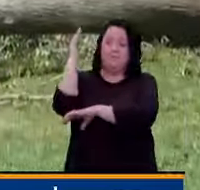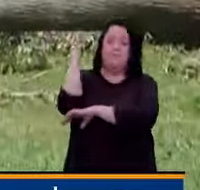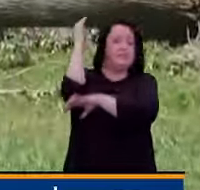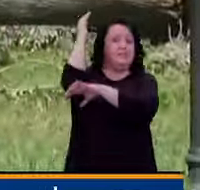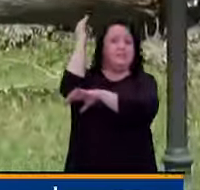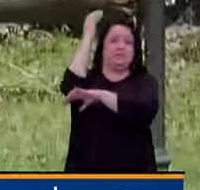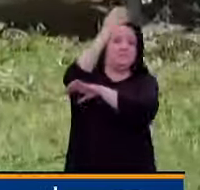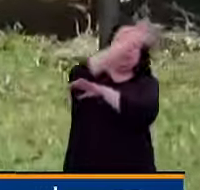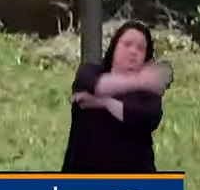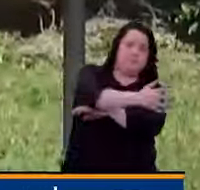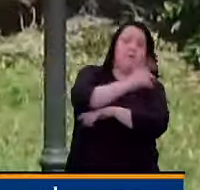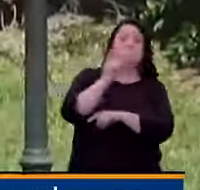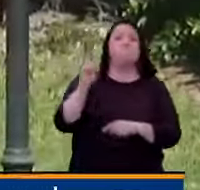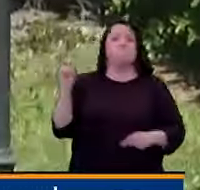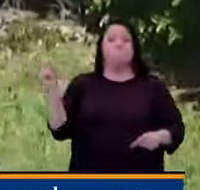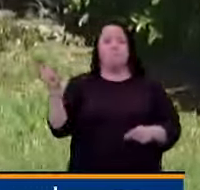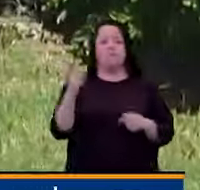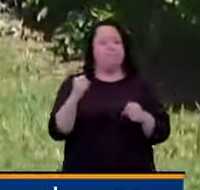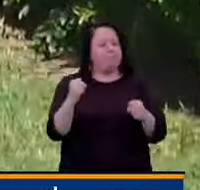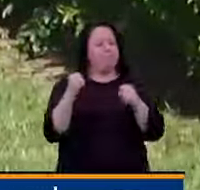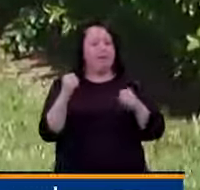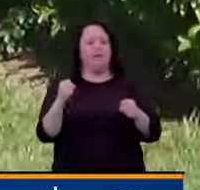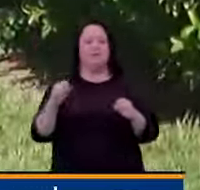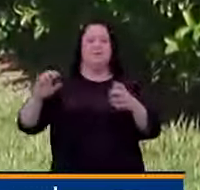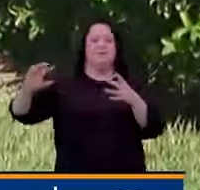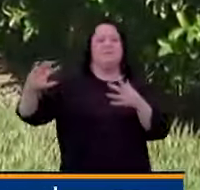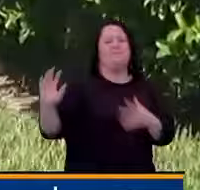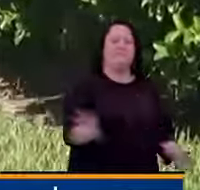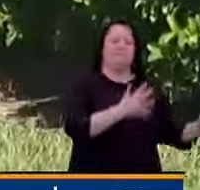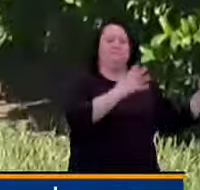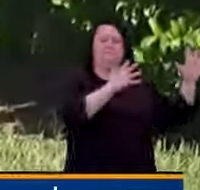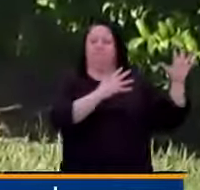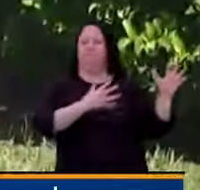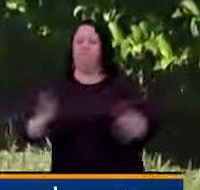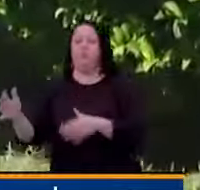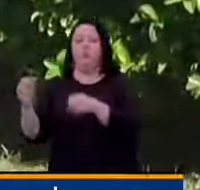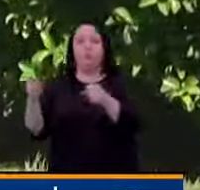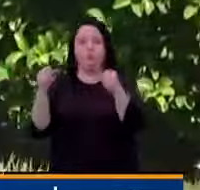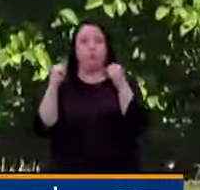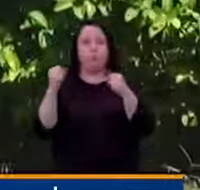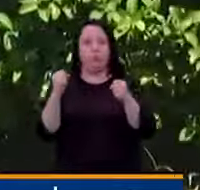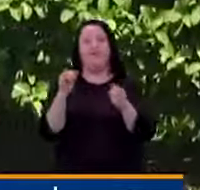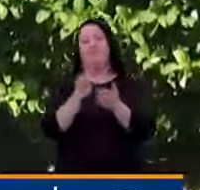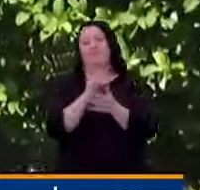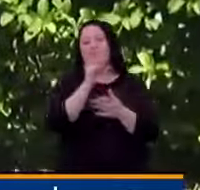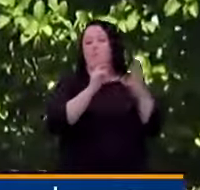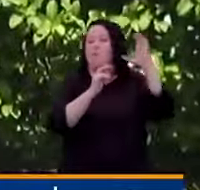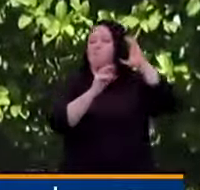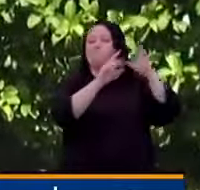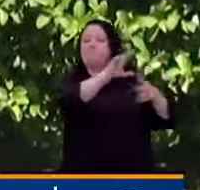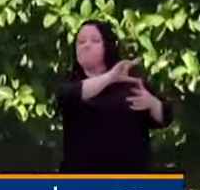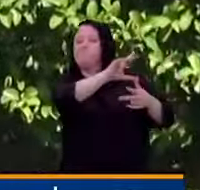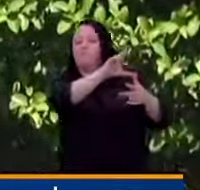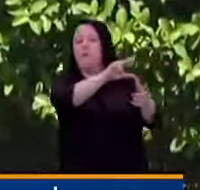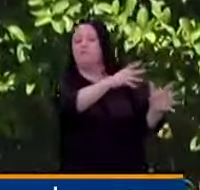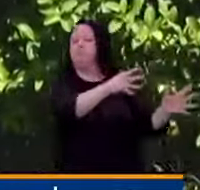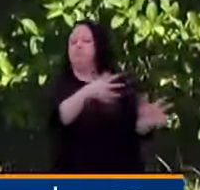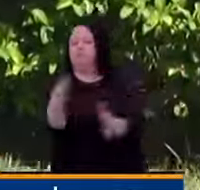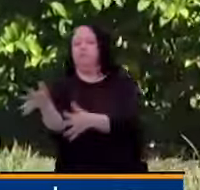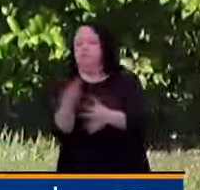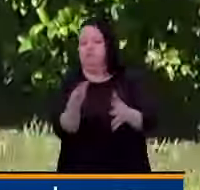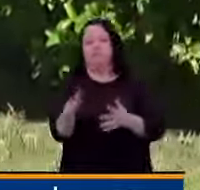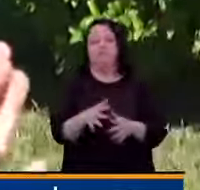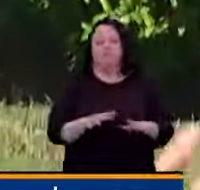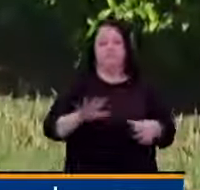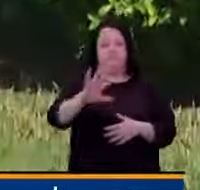problema mayor lo tuvieron los fuertes vientos que se registraron durante el huracán Milton. Ya más hacia la